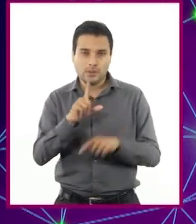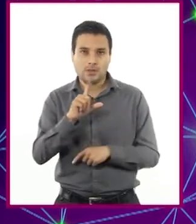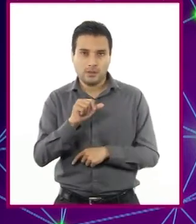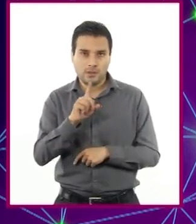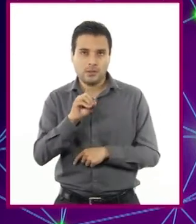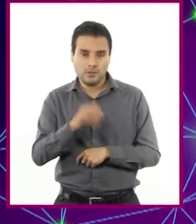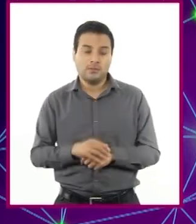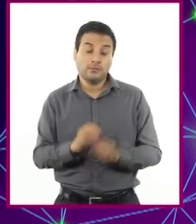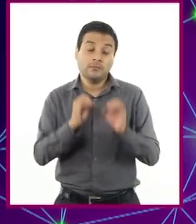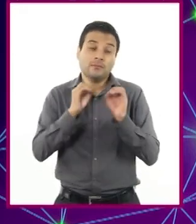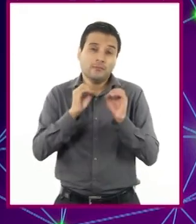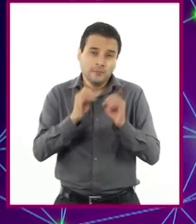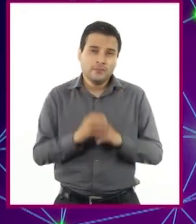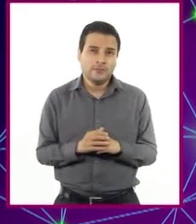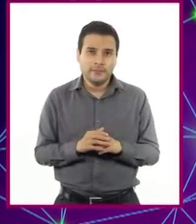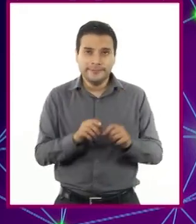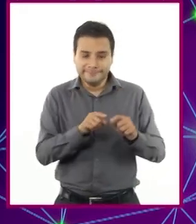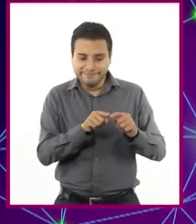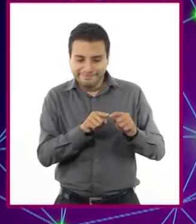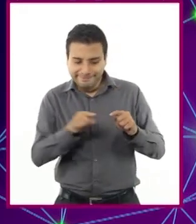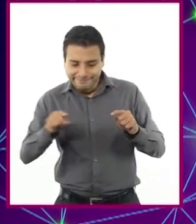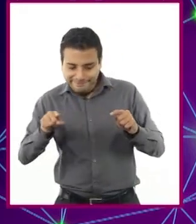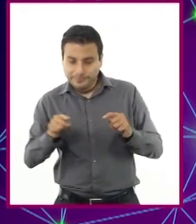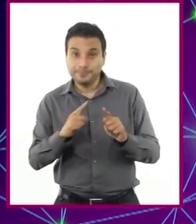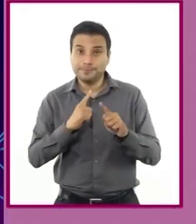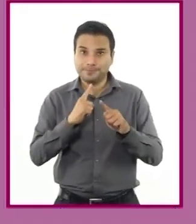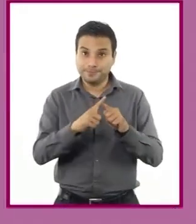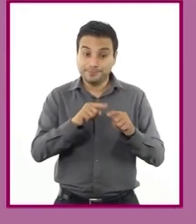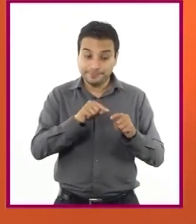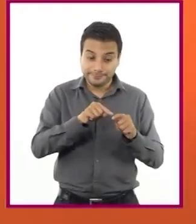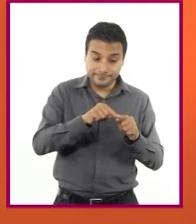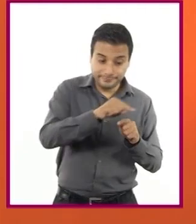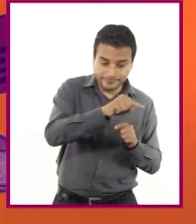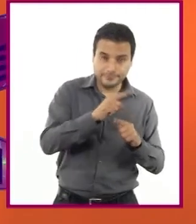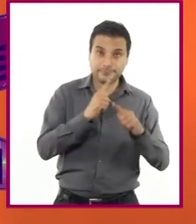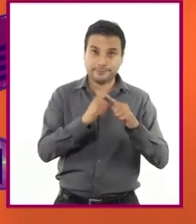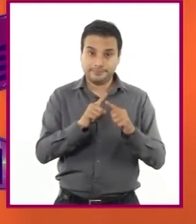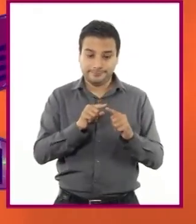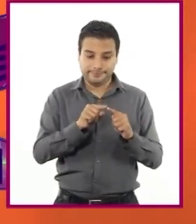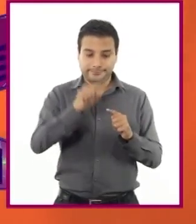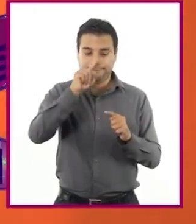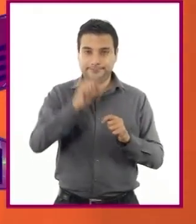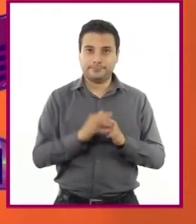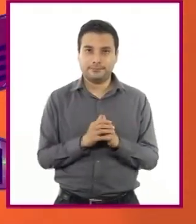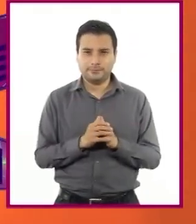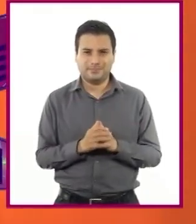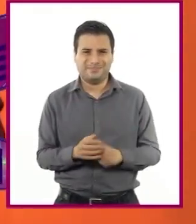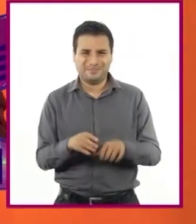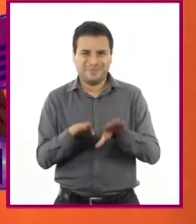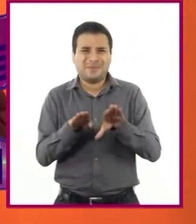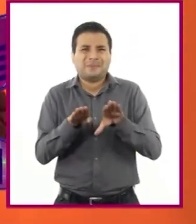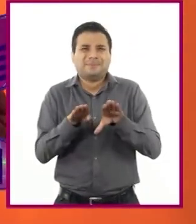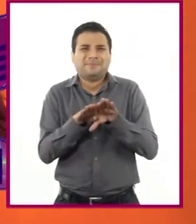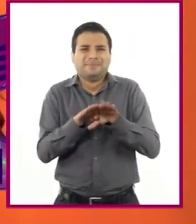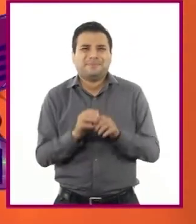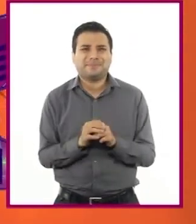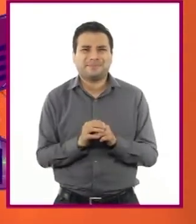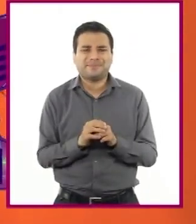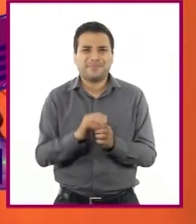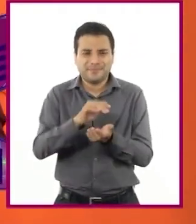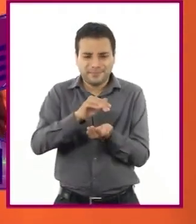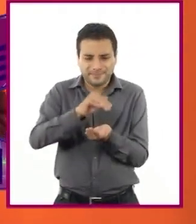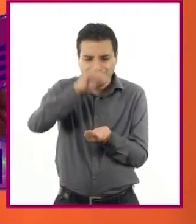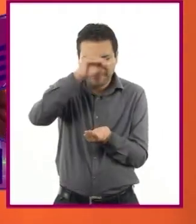o bien largo por ancho por alto. Pero, ¿cómo se calcula la capacidad de un